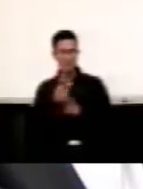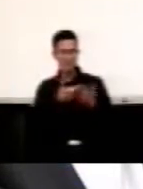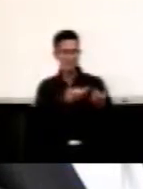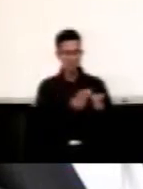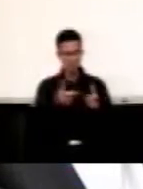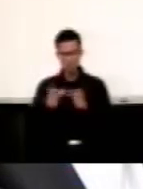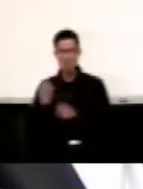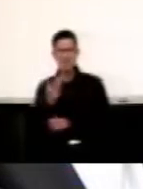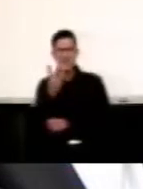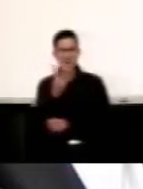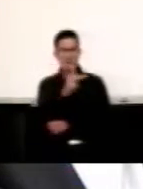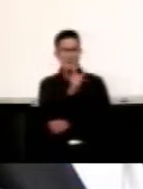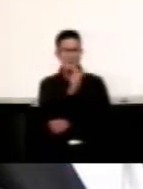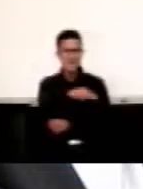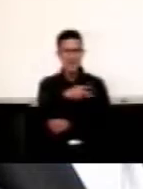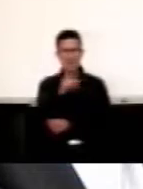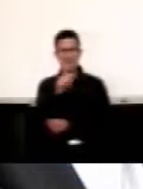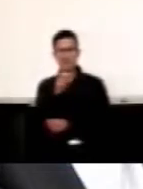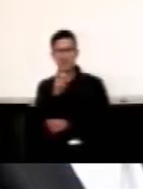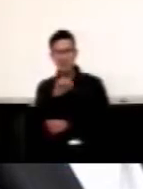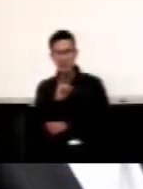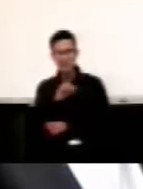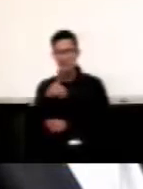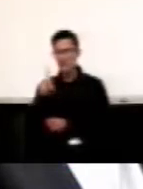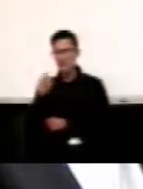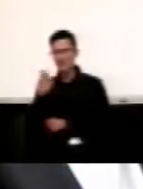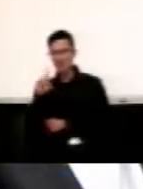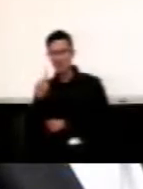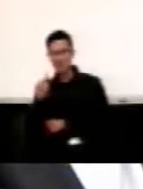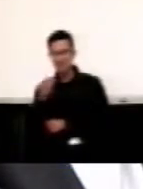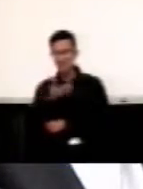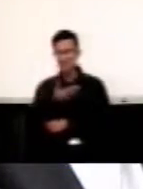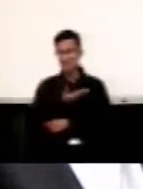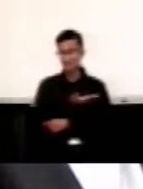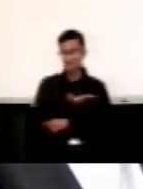pues ya han perdido gradualmente legitimidad y